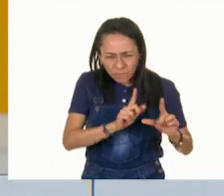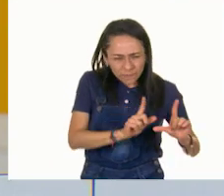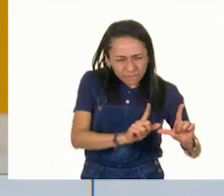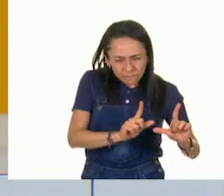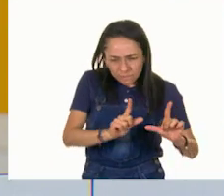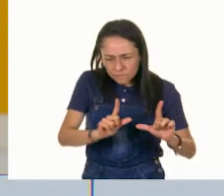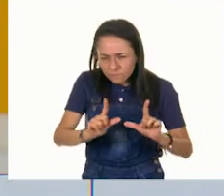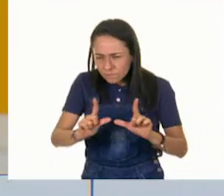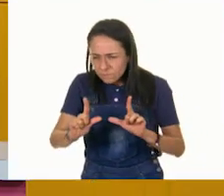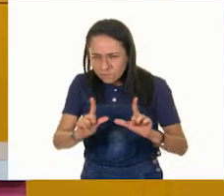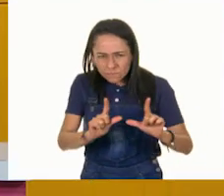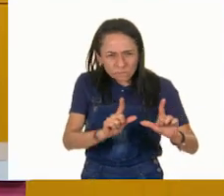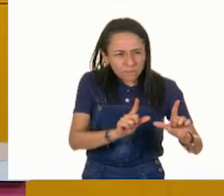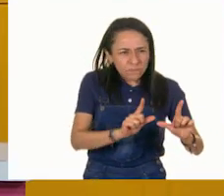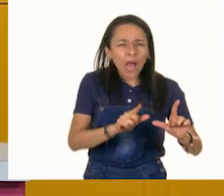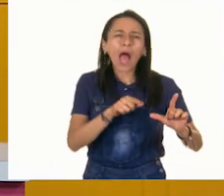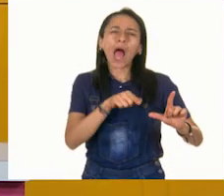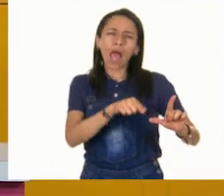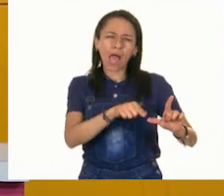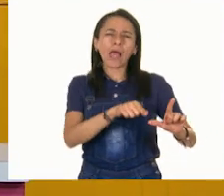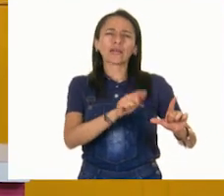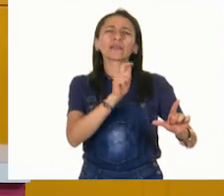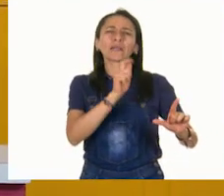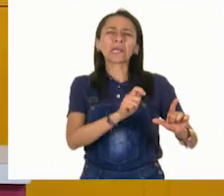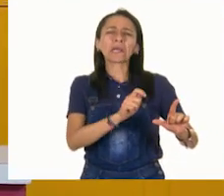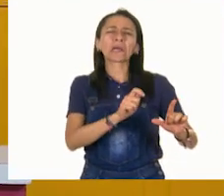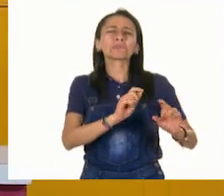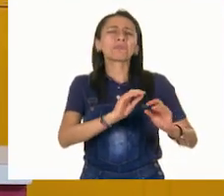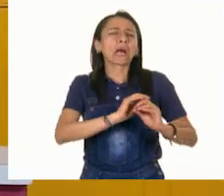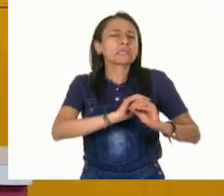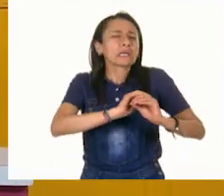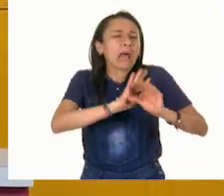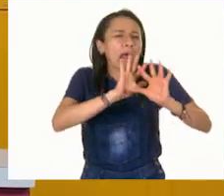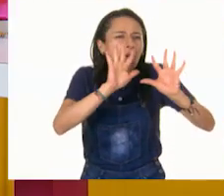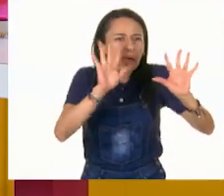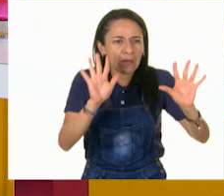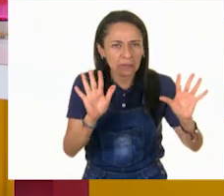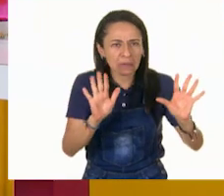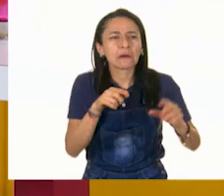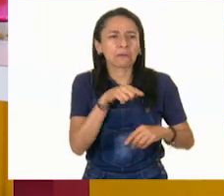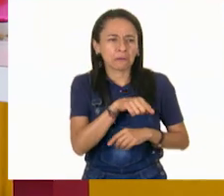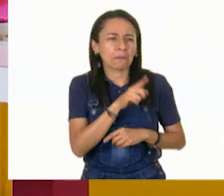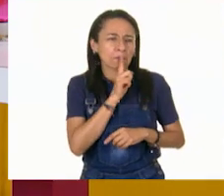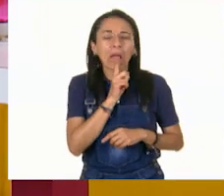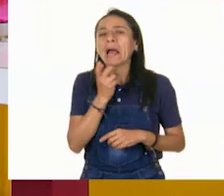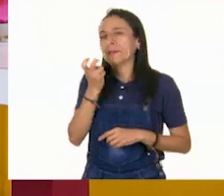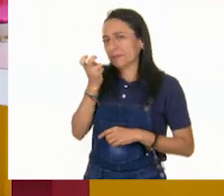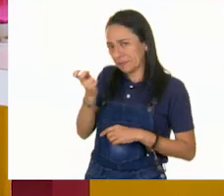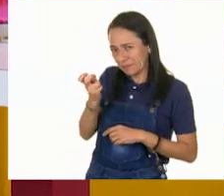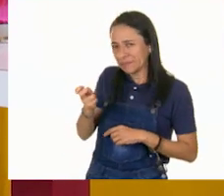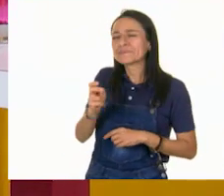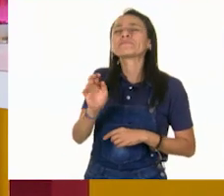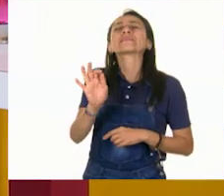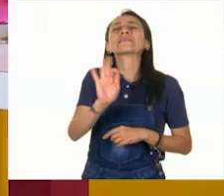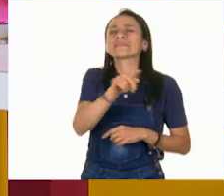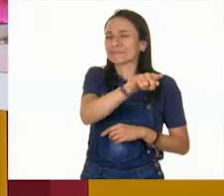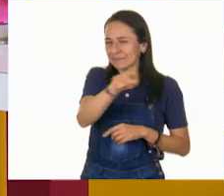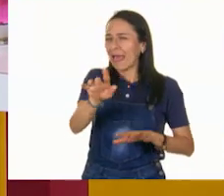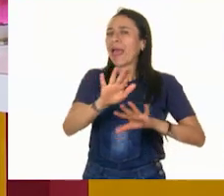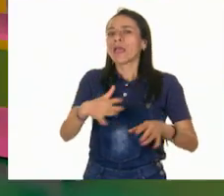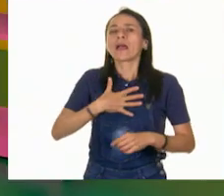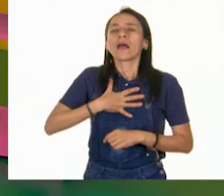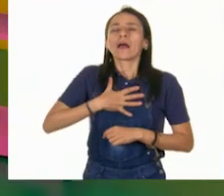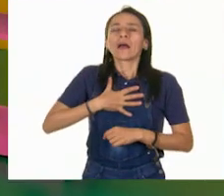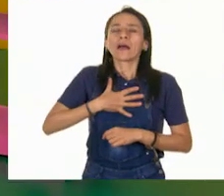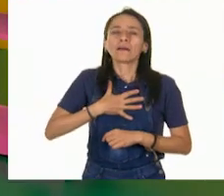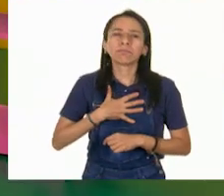donde el agua no está tan pintada, porque... Exactamente. ¿Verdad? Seguramente ustedes han sentido el alivio cuando,